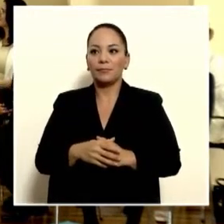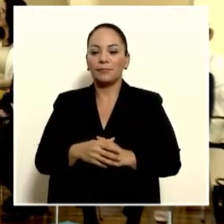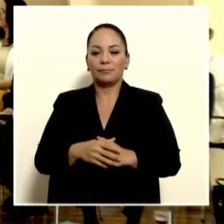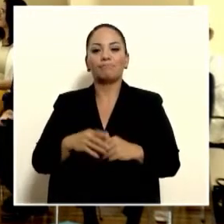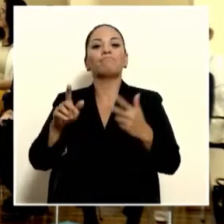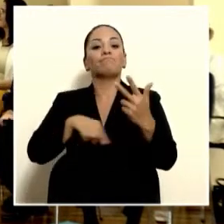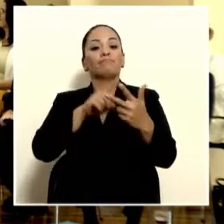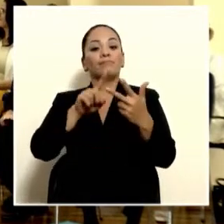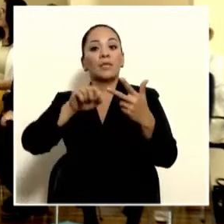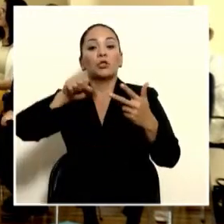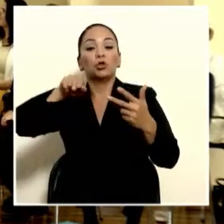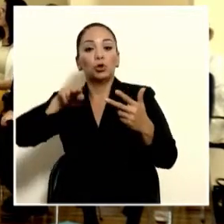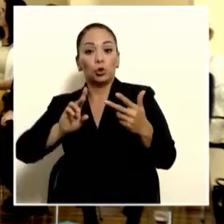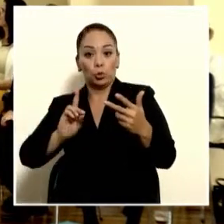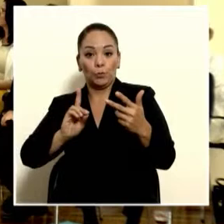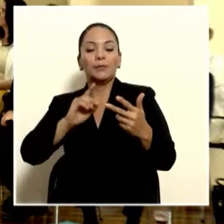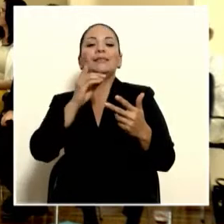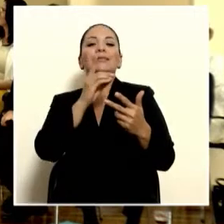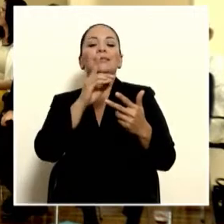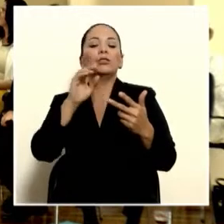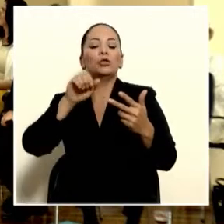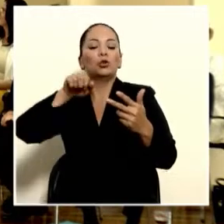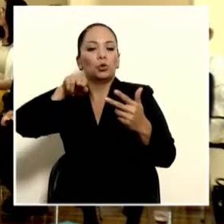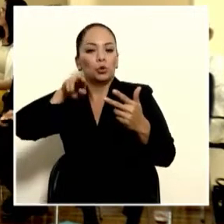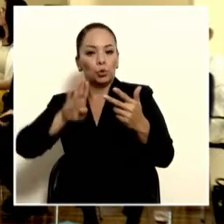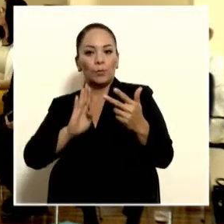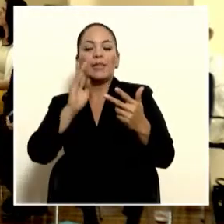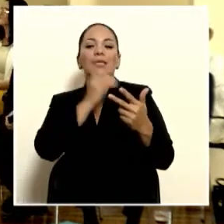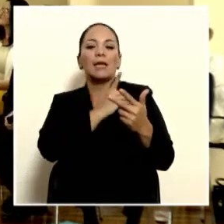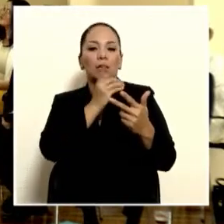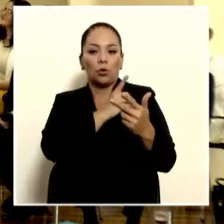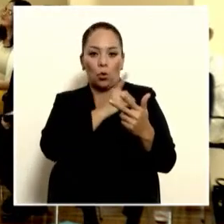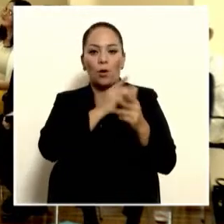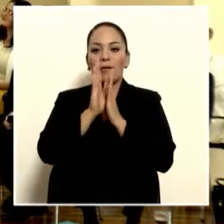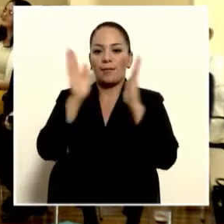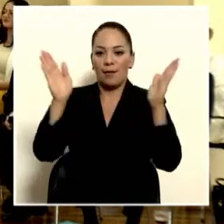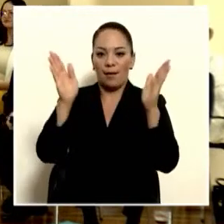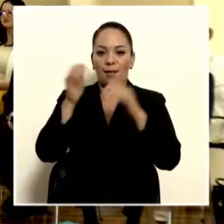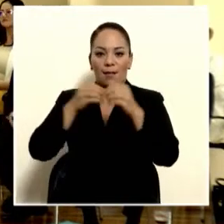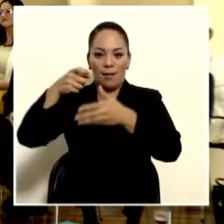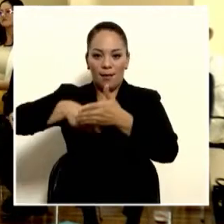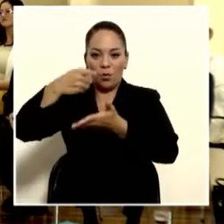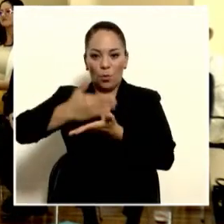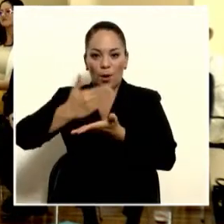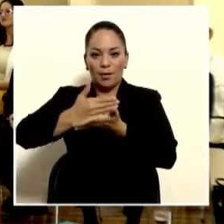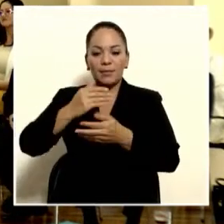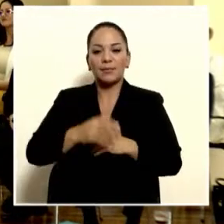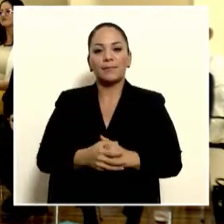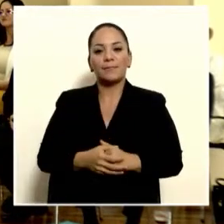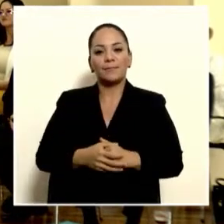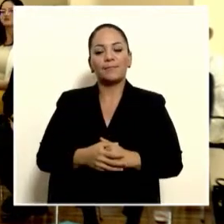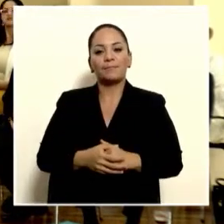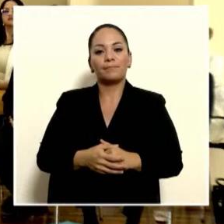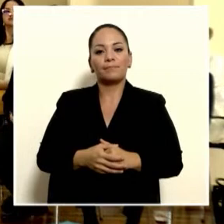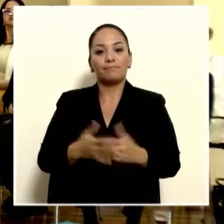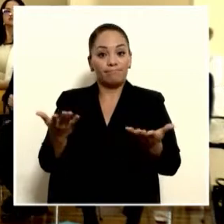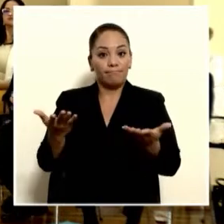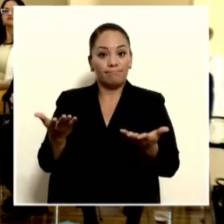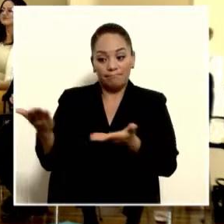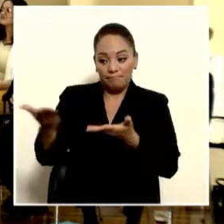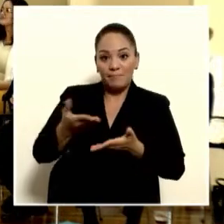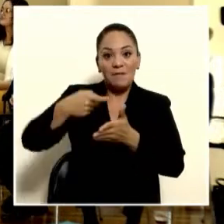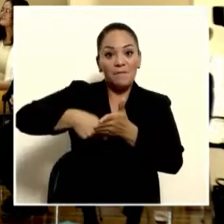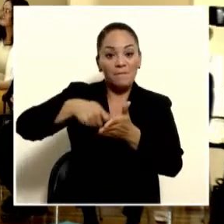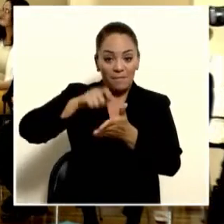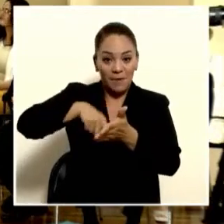al subdirector, a don Warner, director general de aduanas. Entonces, procedamos a la firma. ¿Qué